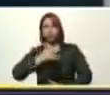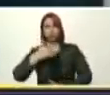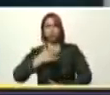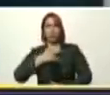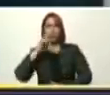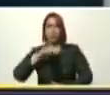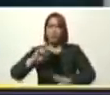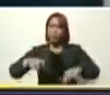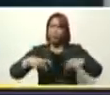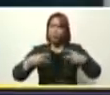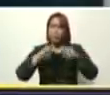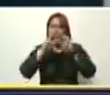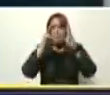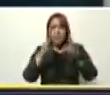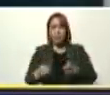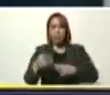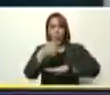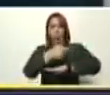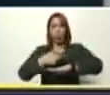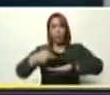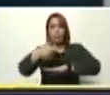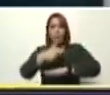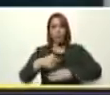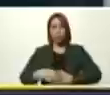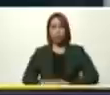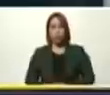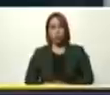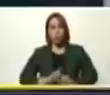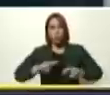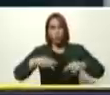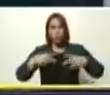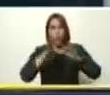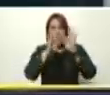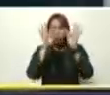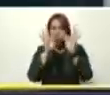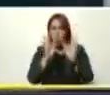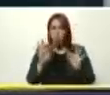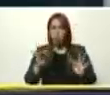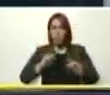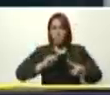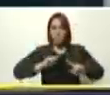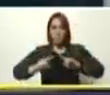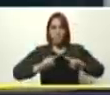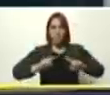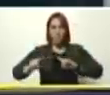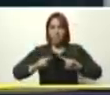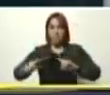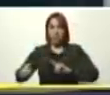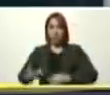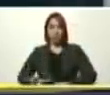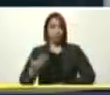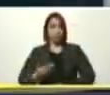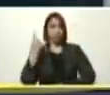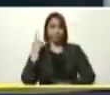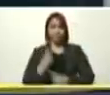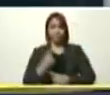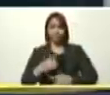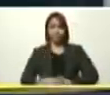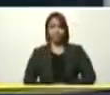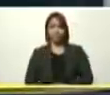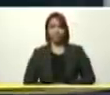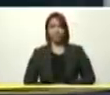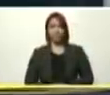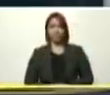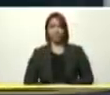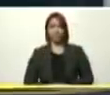los nuevos métodos de gobierno, de los nuevos métodos de acción. Es muy importante, compañero.